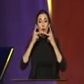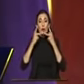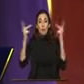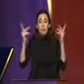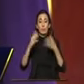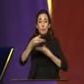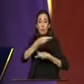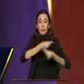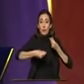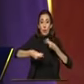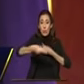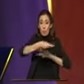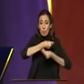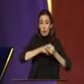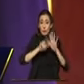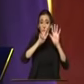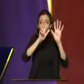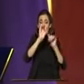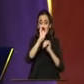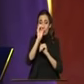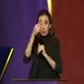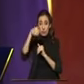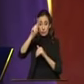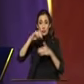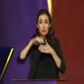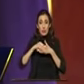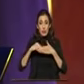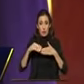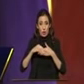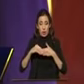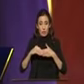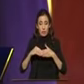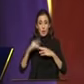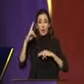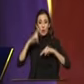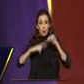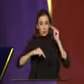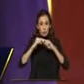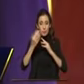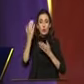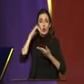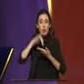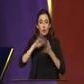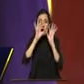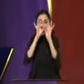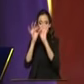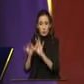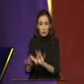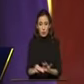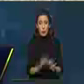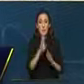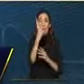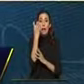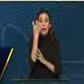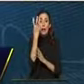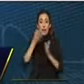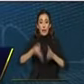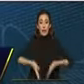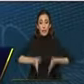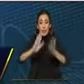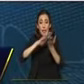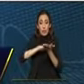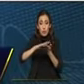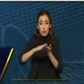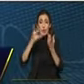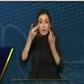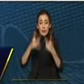Con una inversión de 800 millones de dólares, construimos, reconstruimos y ampliamos 14 carreteras y 5 puentes.